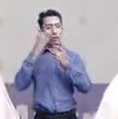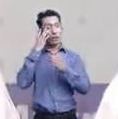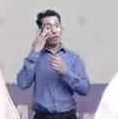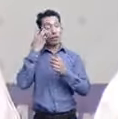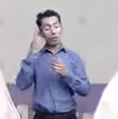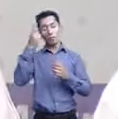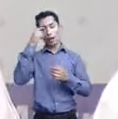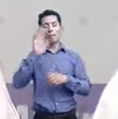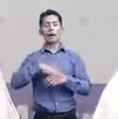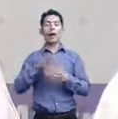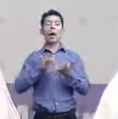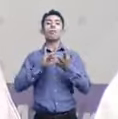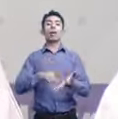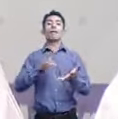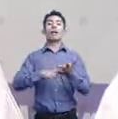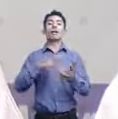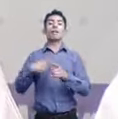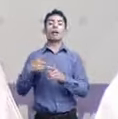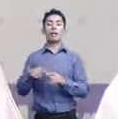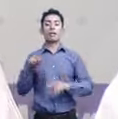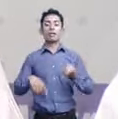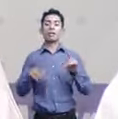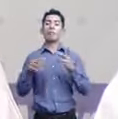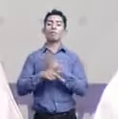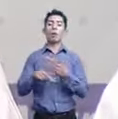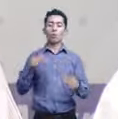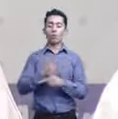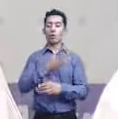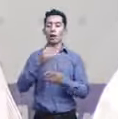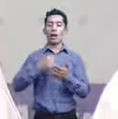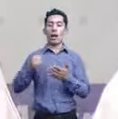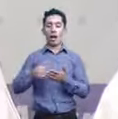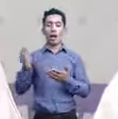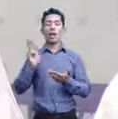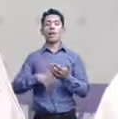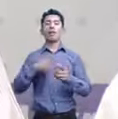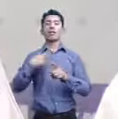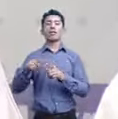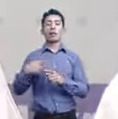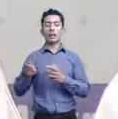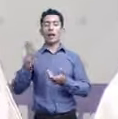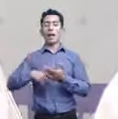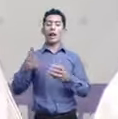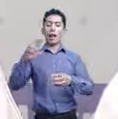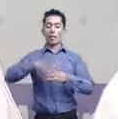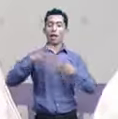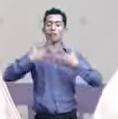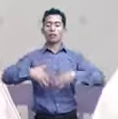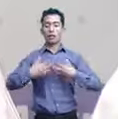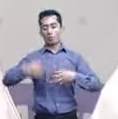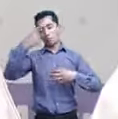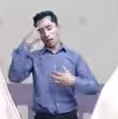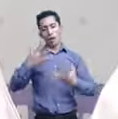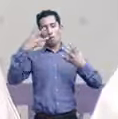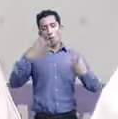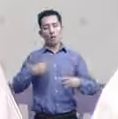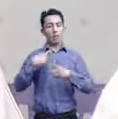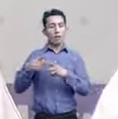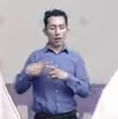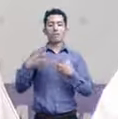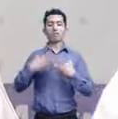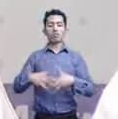permita fortalecer las cadenas de valor, acopio de productos agrícolas envasados del vacío, enlatados, procesos de deshidratación, entre